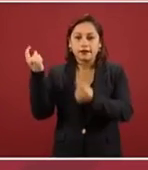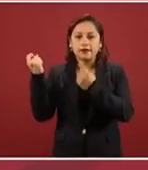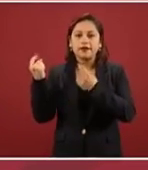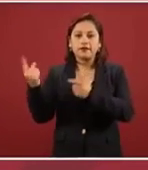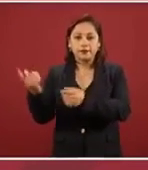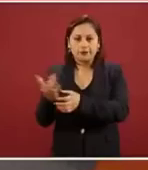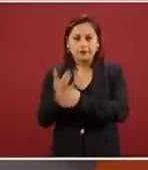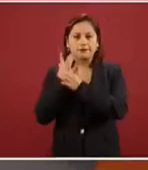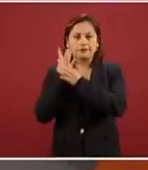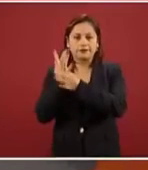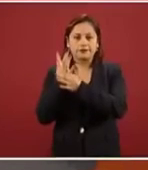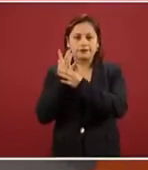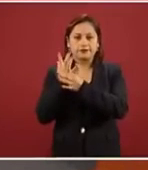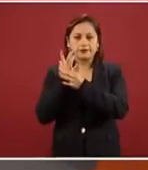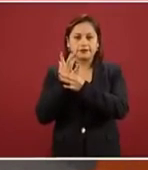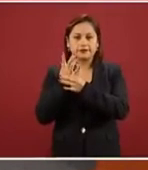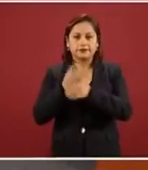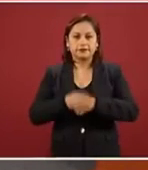que